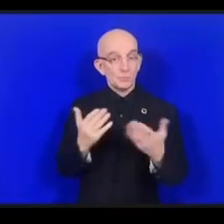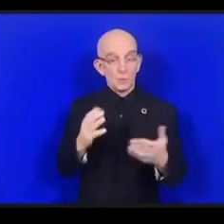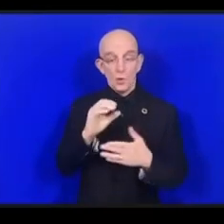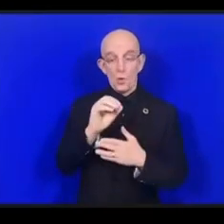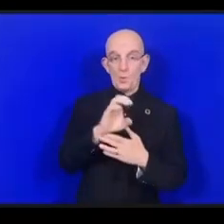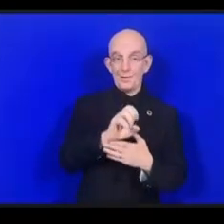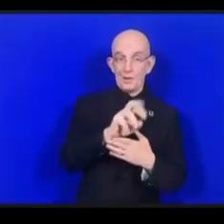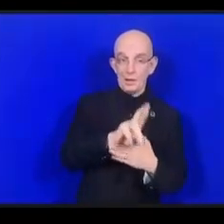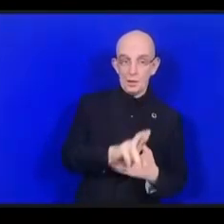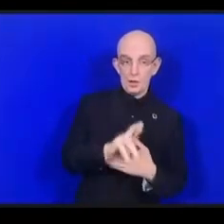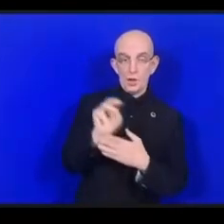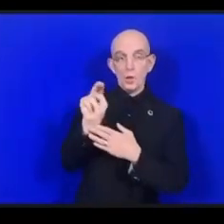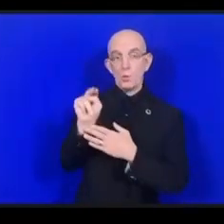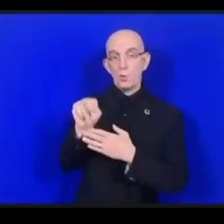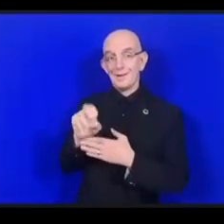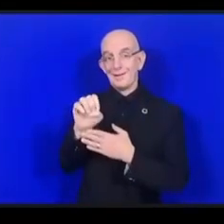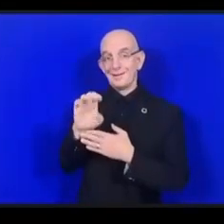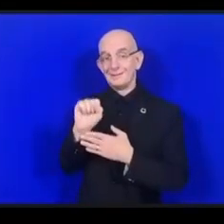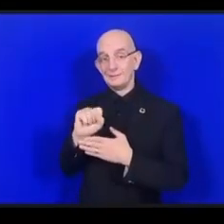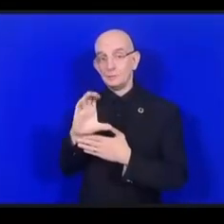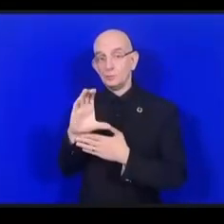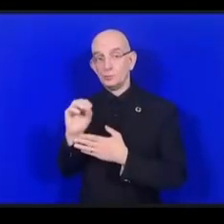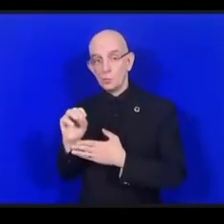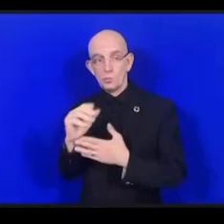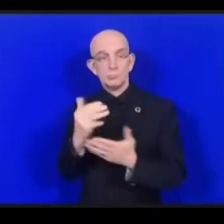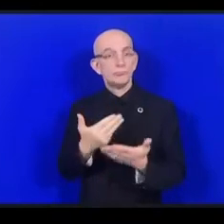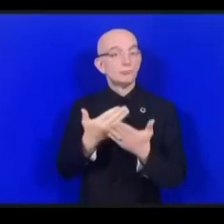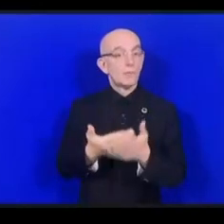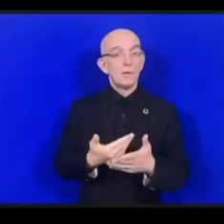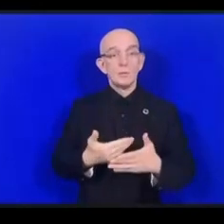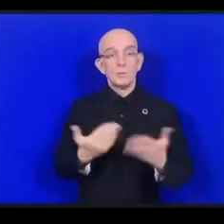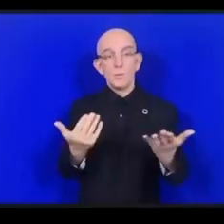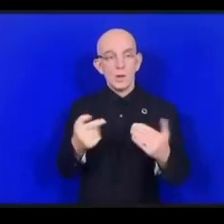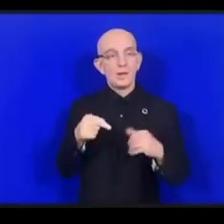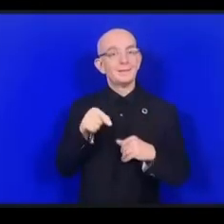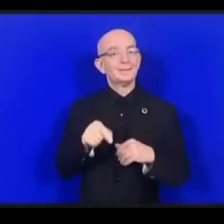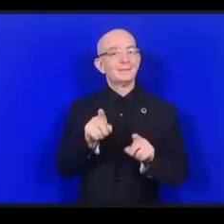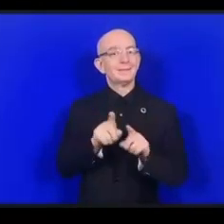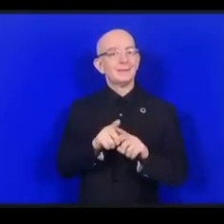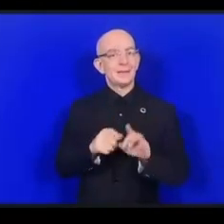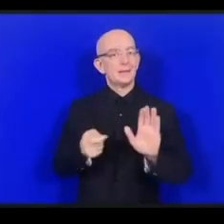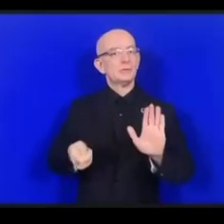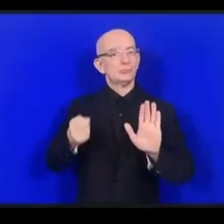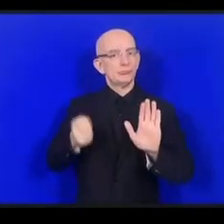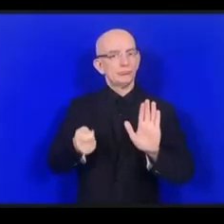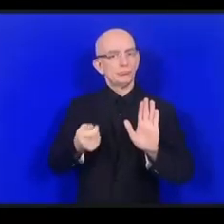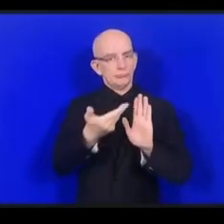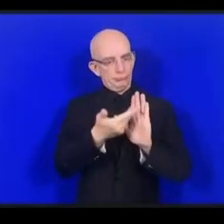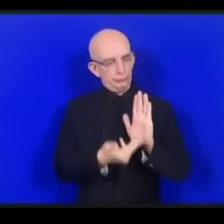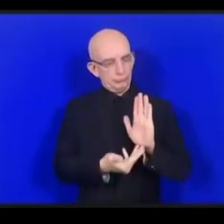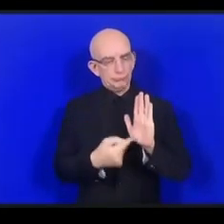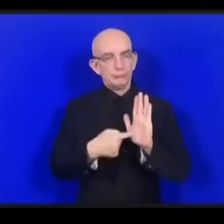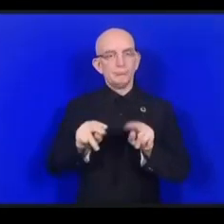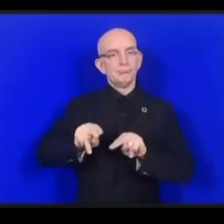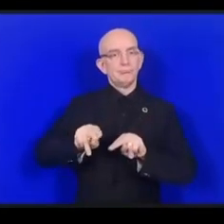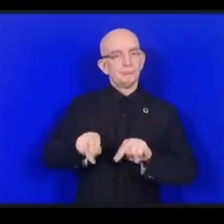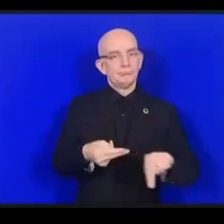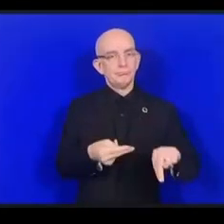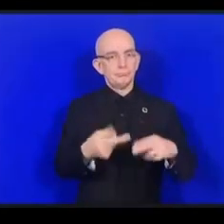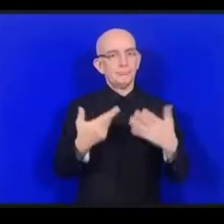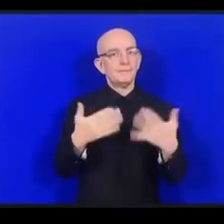es un documento jurídico normativo firmado por 193 países y lo que